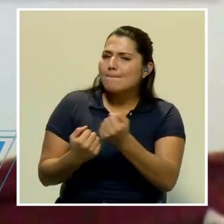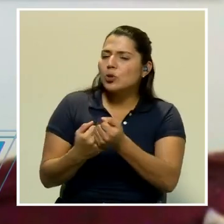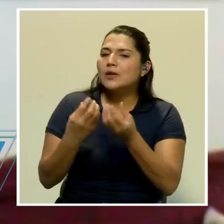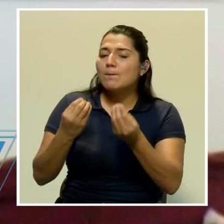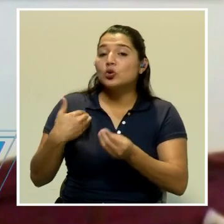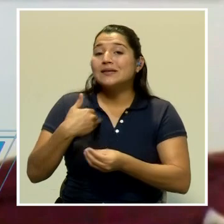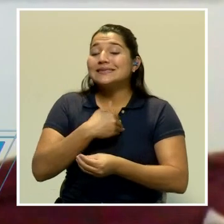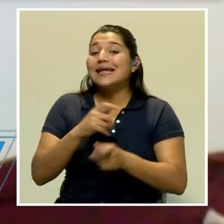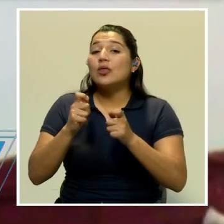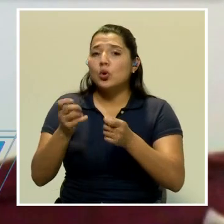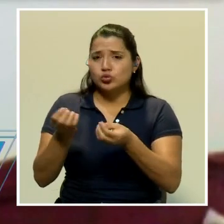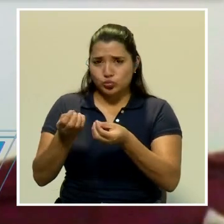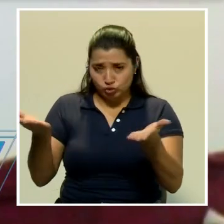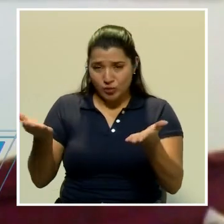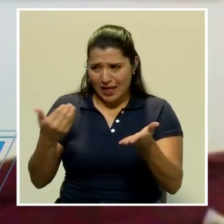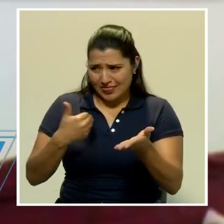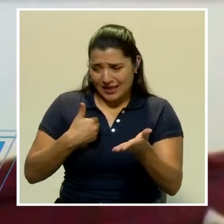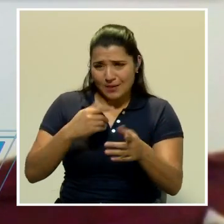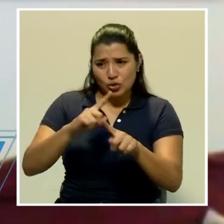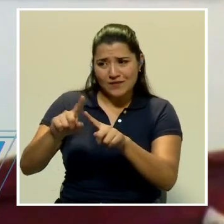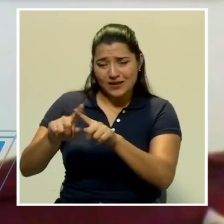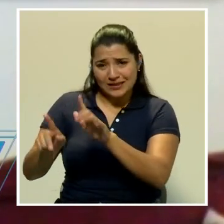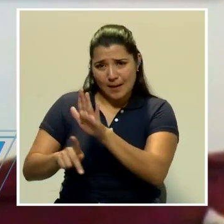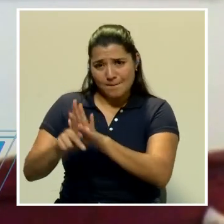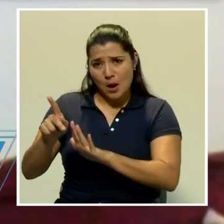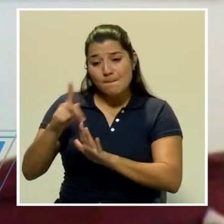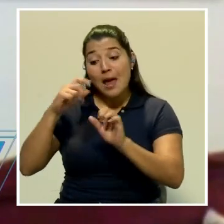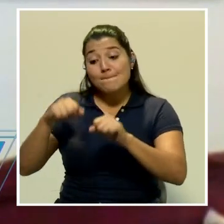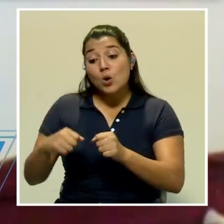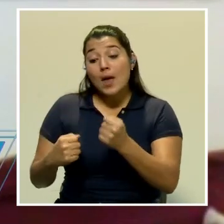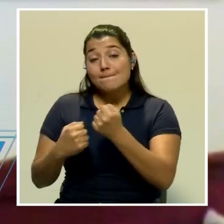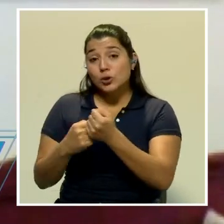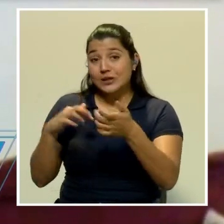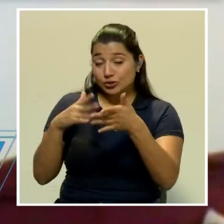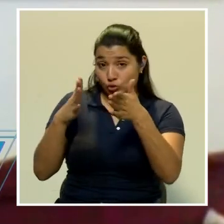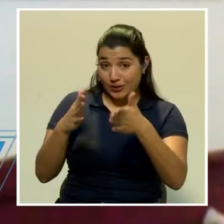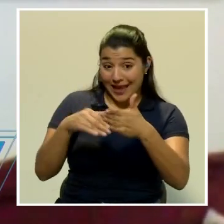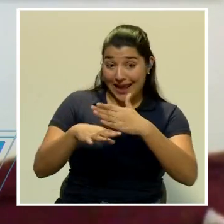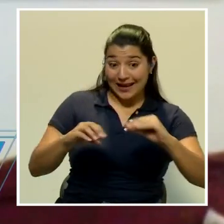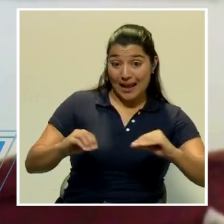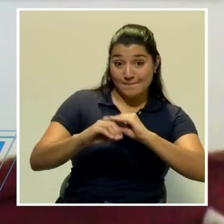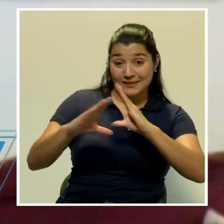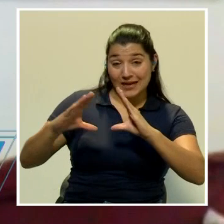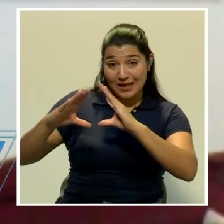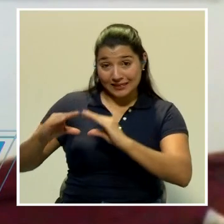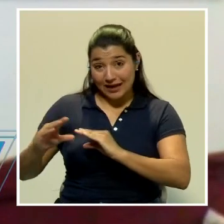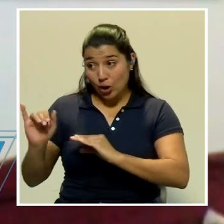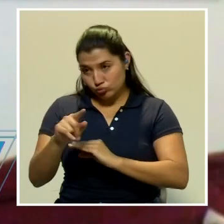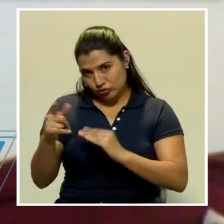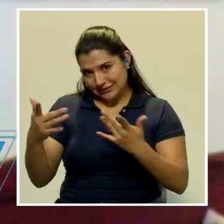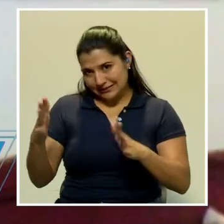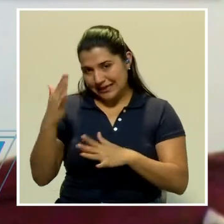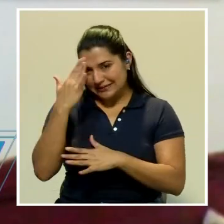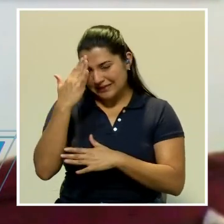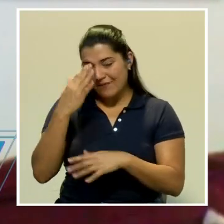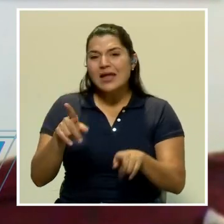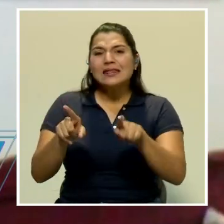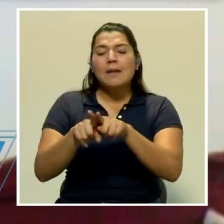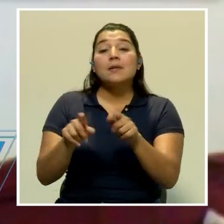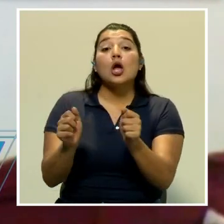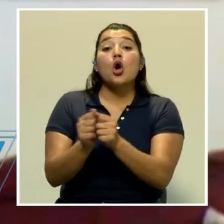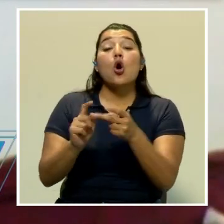varios espacios televisivos de apoyo a nuestros estudiantes en la mañana y en la tarde, como usted bien lo sabe, también con